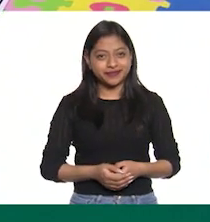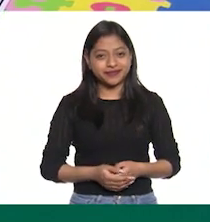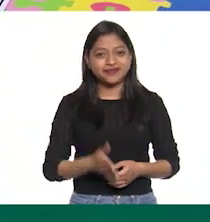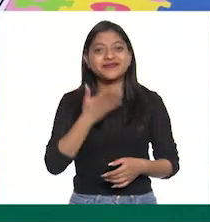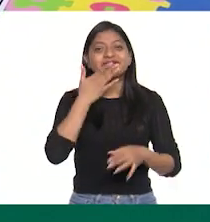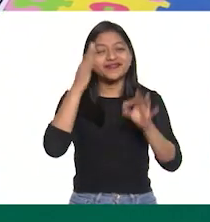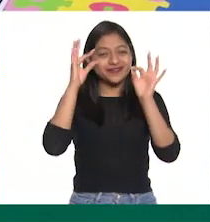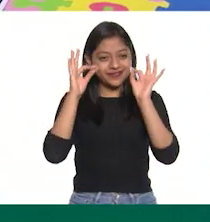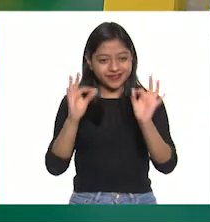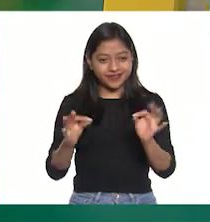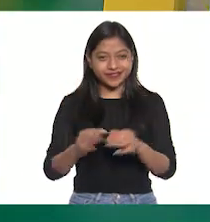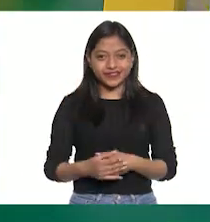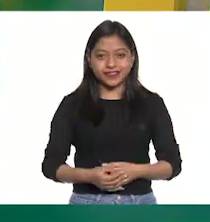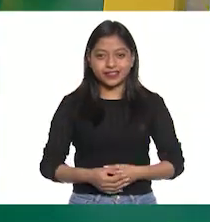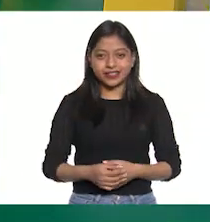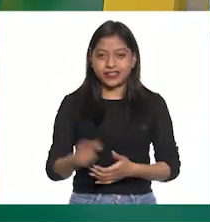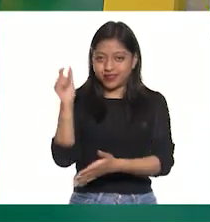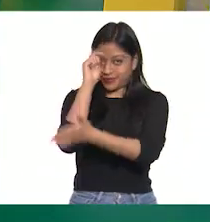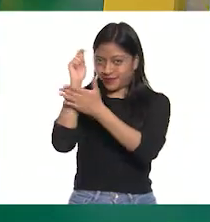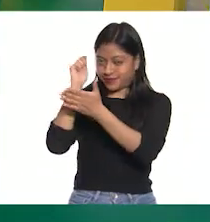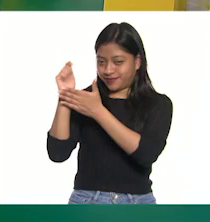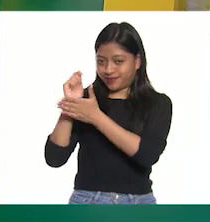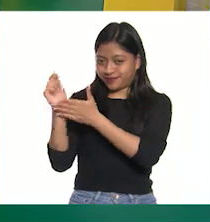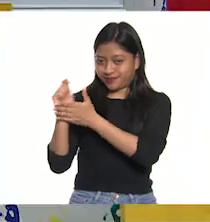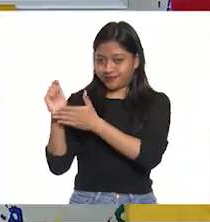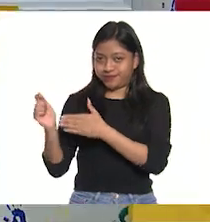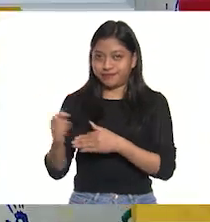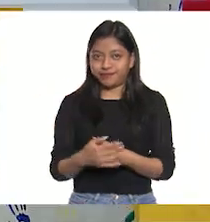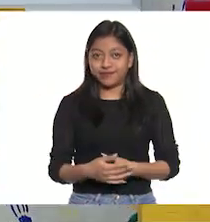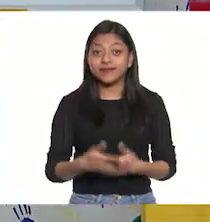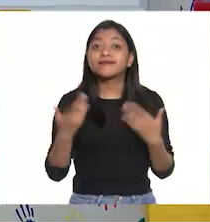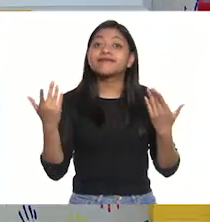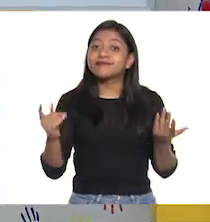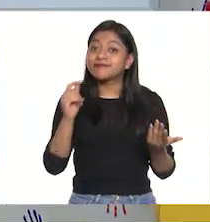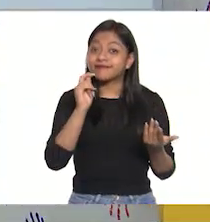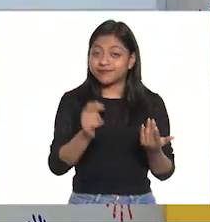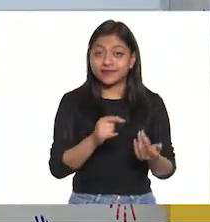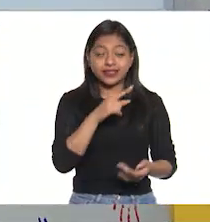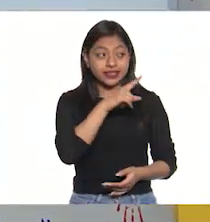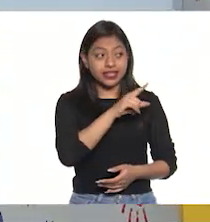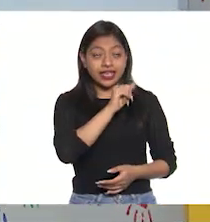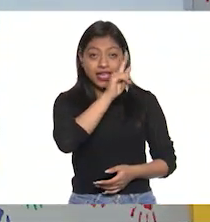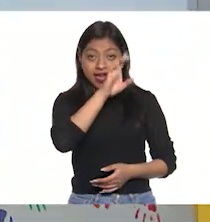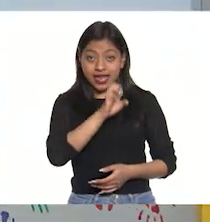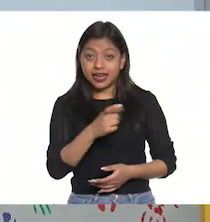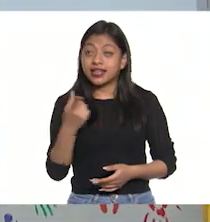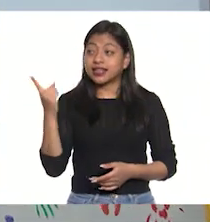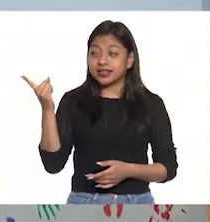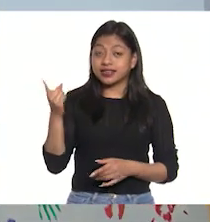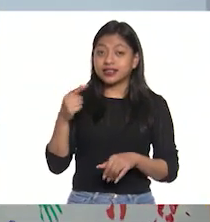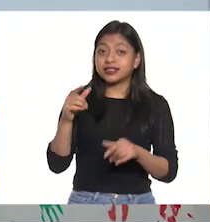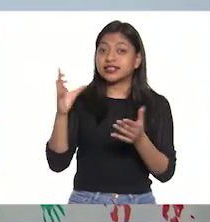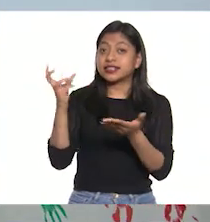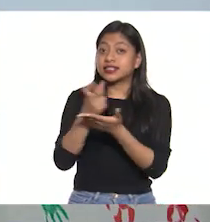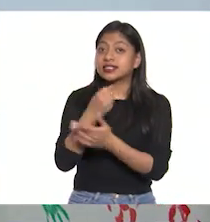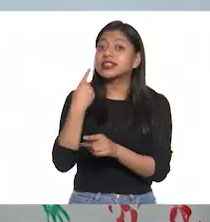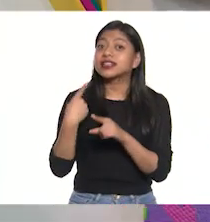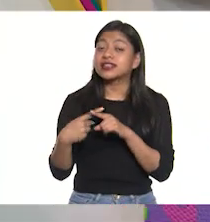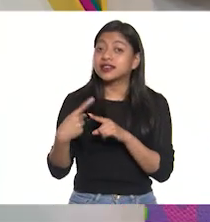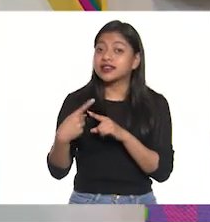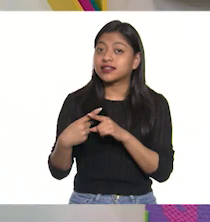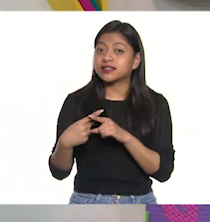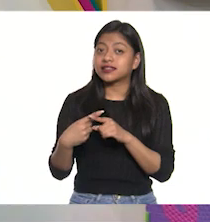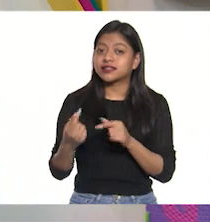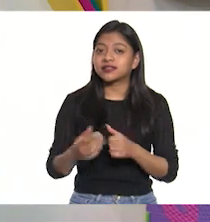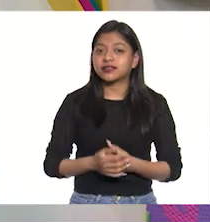Ok, voy a anotar. Por lo tanto, Ale, ¿quién ganó? Dile a las niñas y a los niños